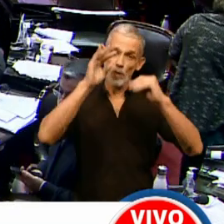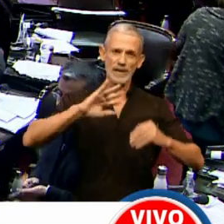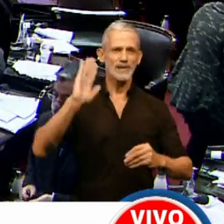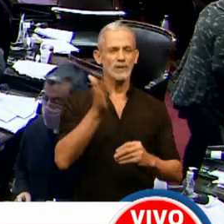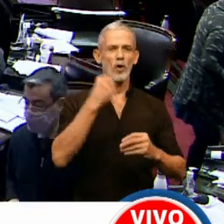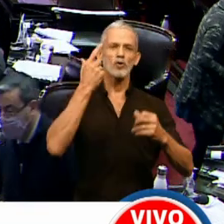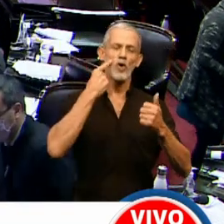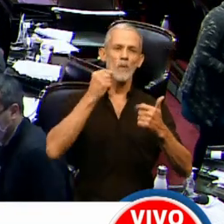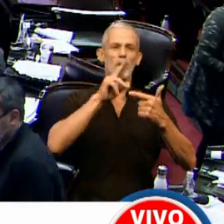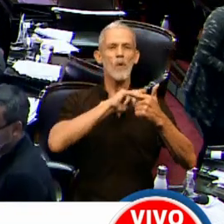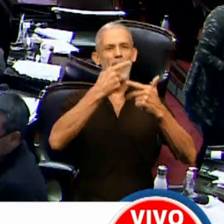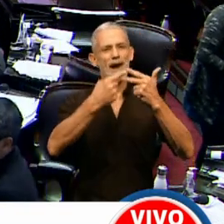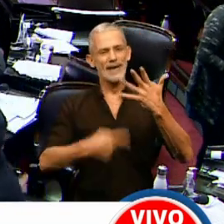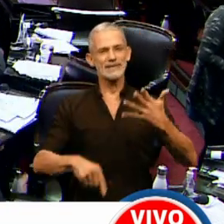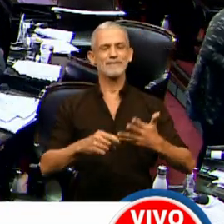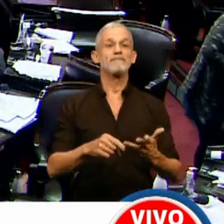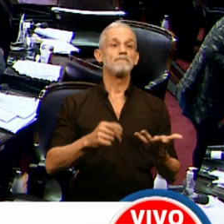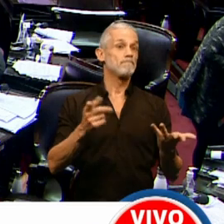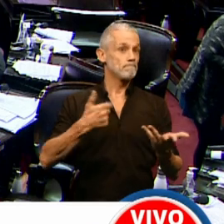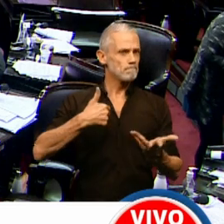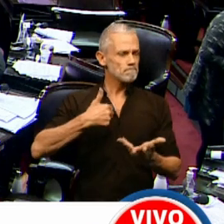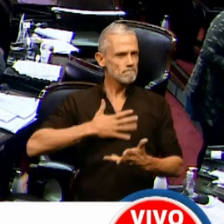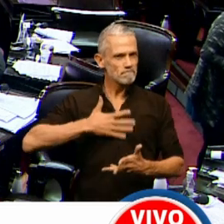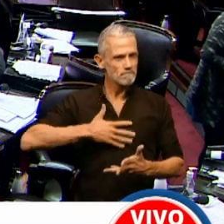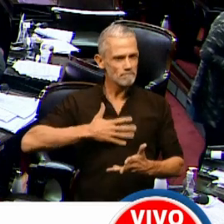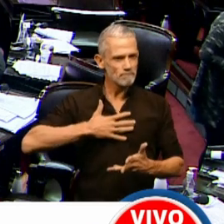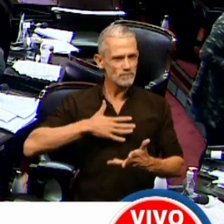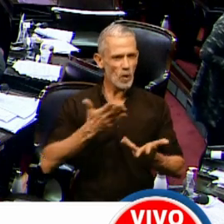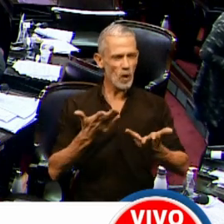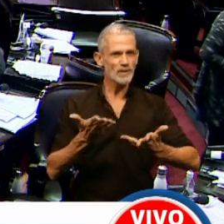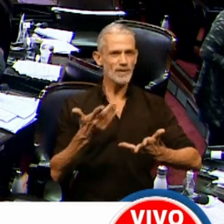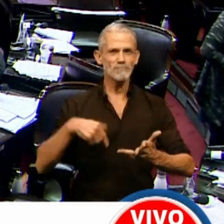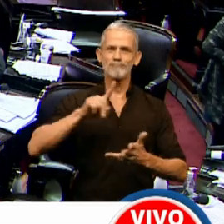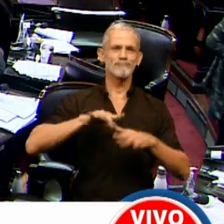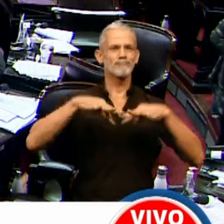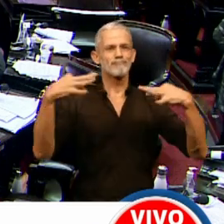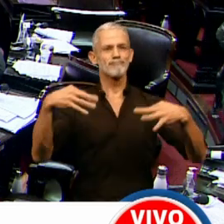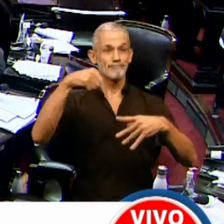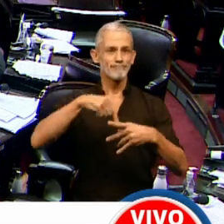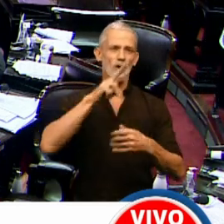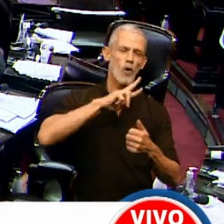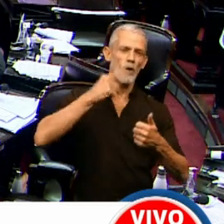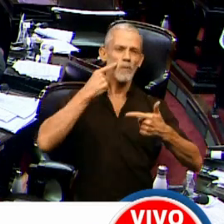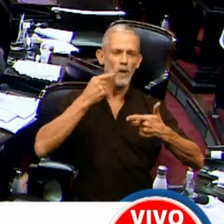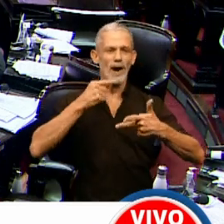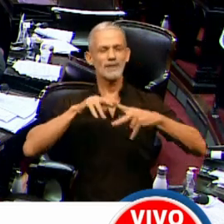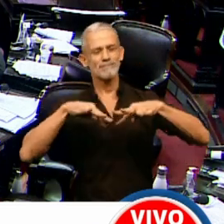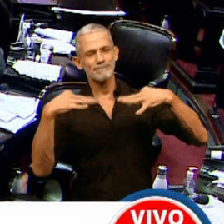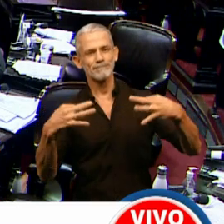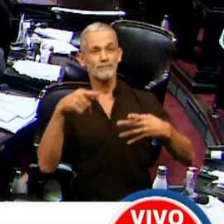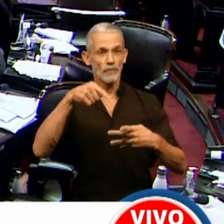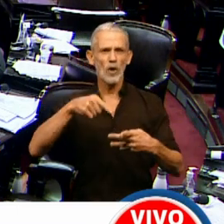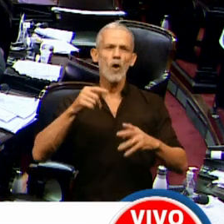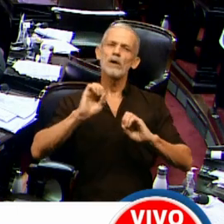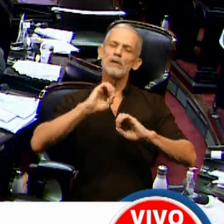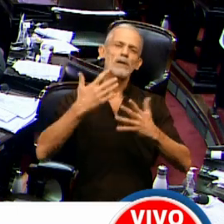a todas a todos a todos es una gran satisfacción que estemos hoy juntas juntos hoy es un